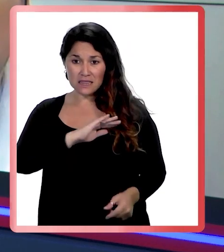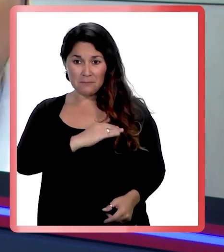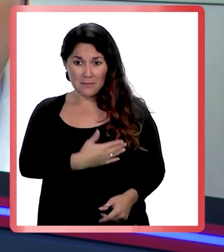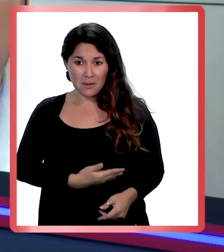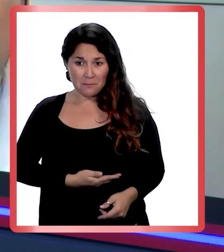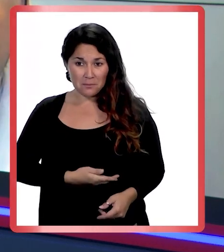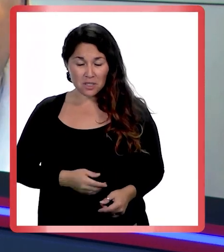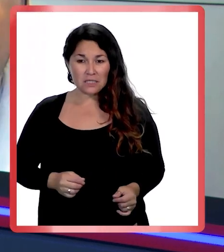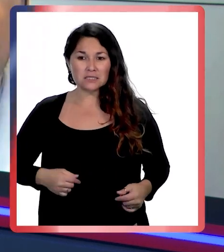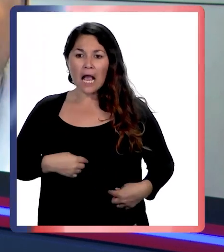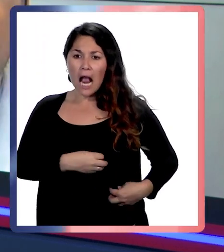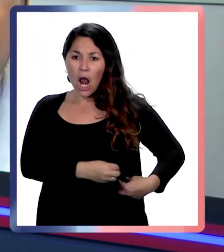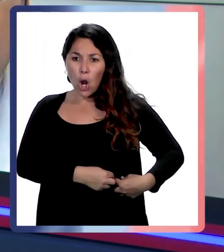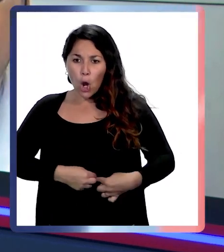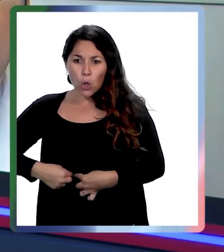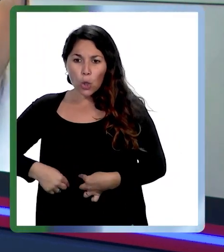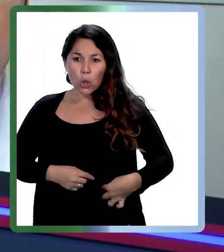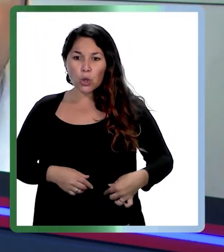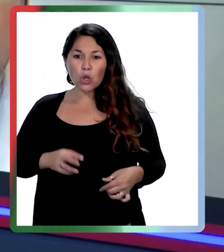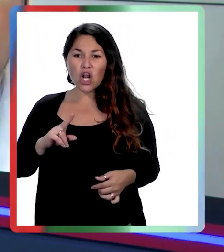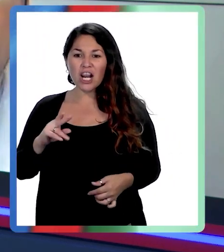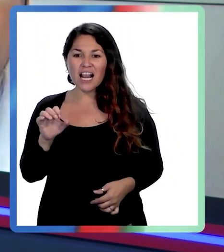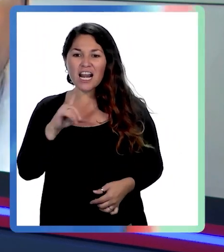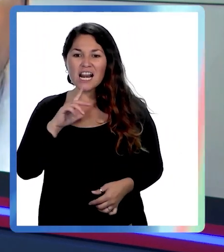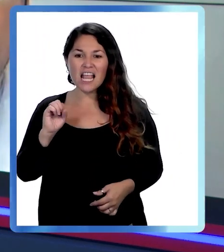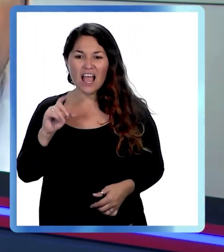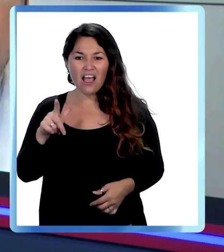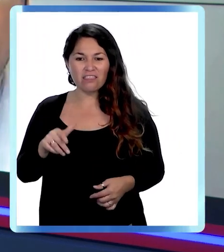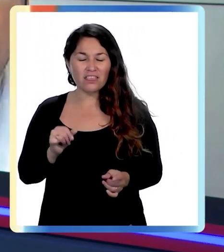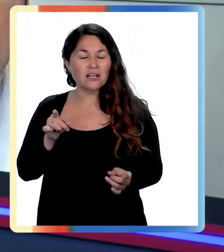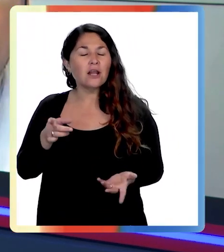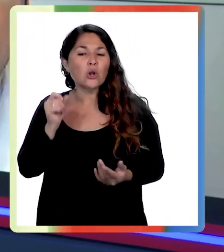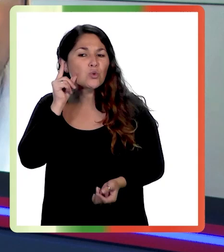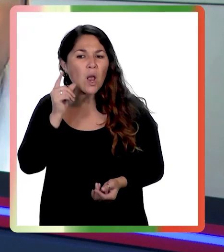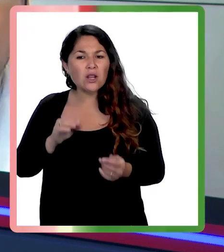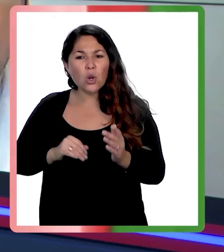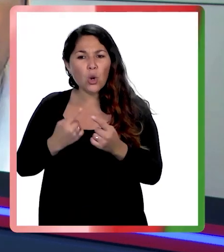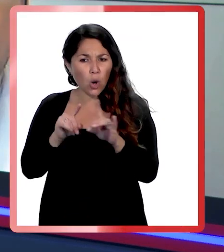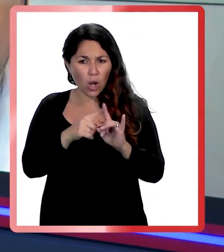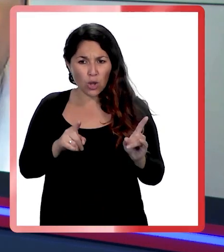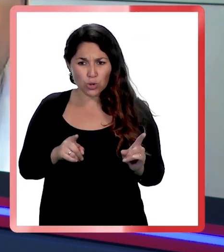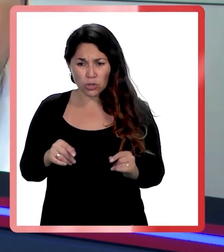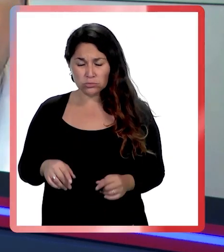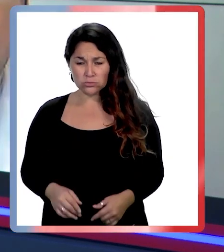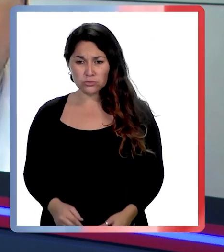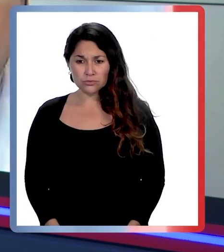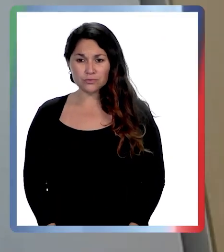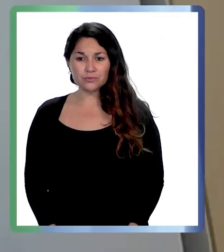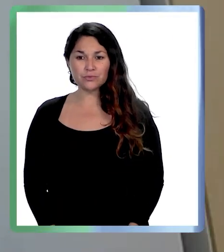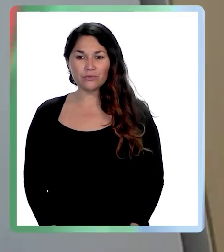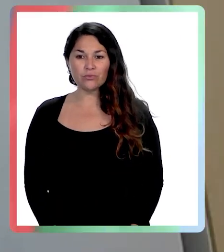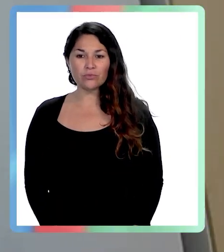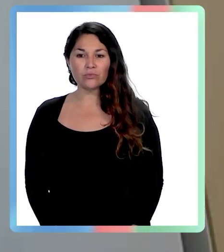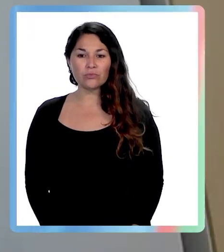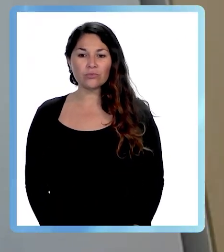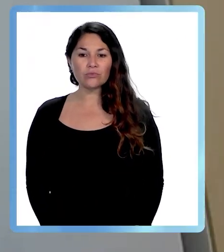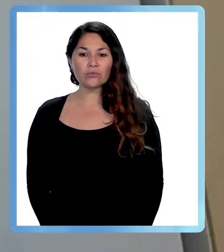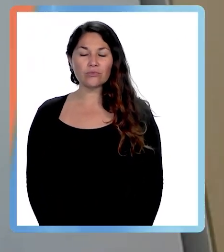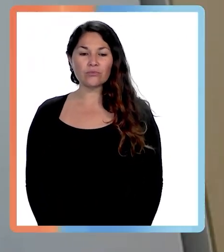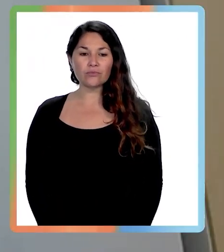el cáncer colorectal, pero ¿hay otros tipos de cáncer que también se dan, que sean comunes? En el